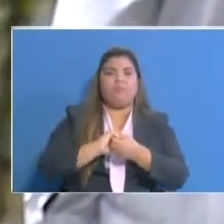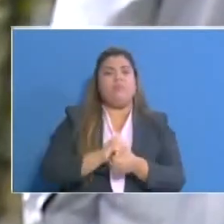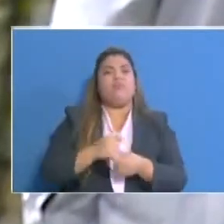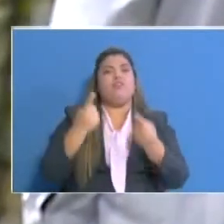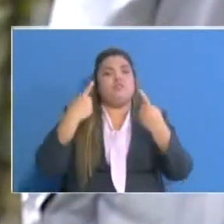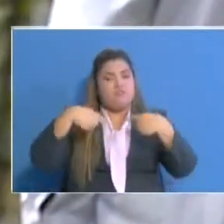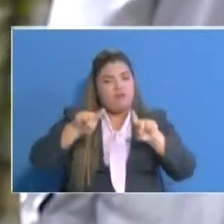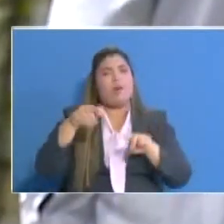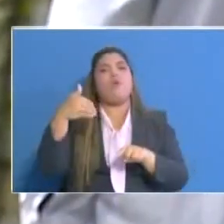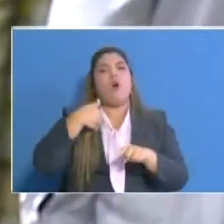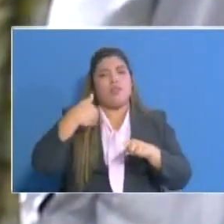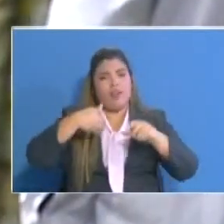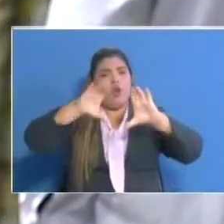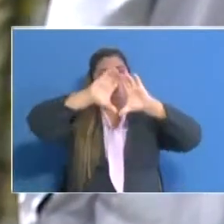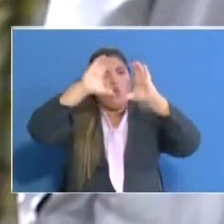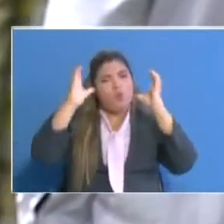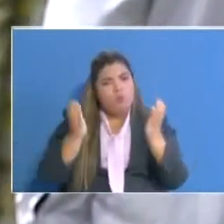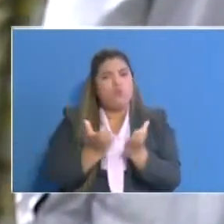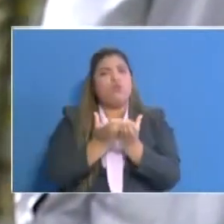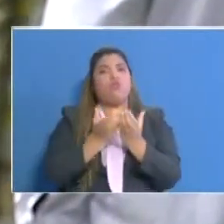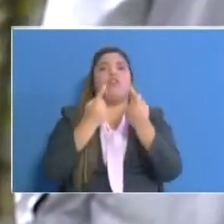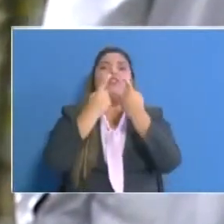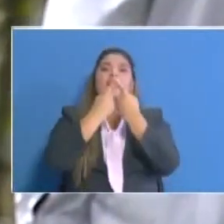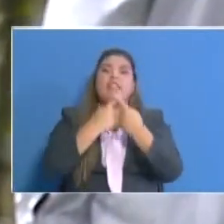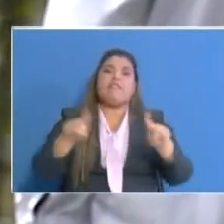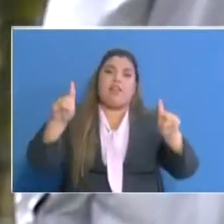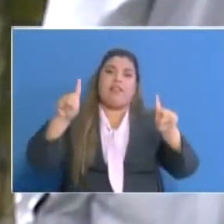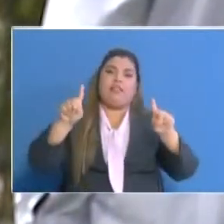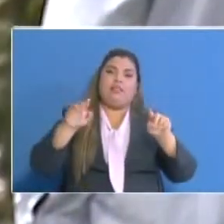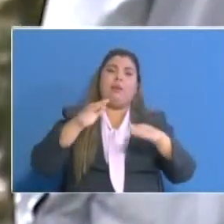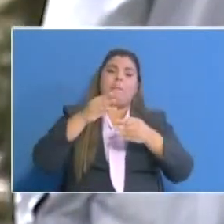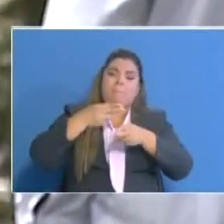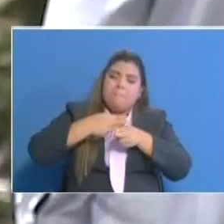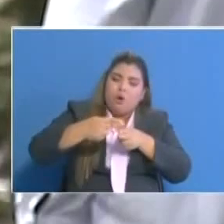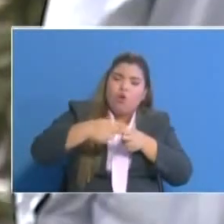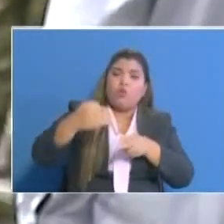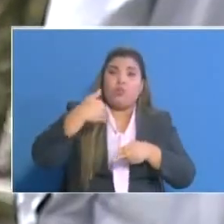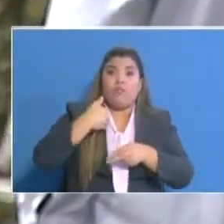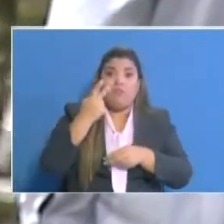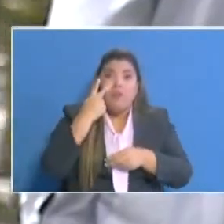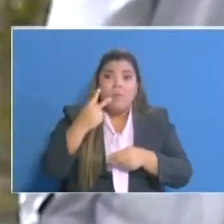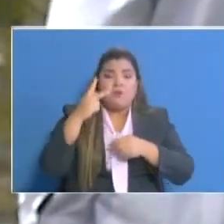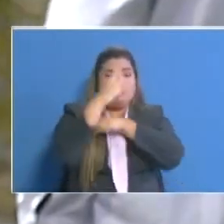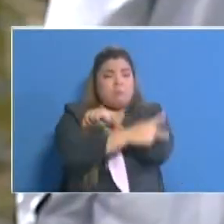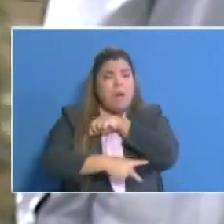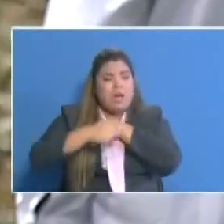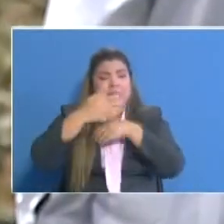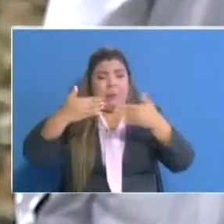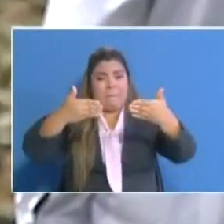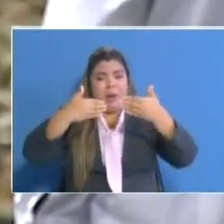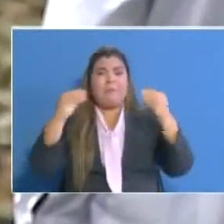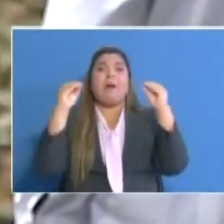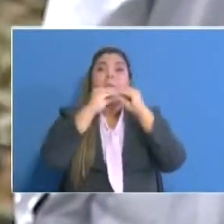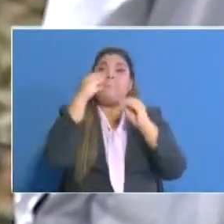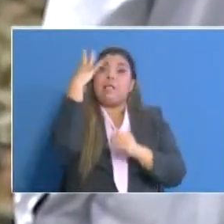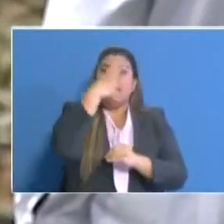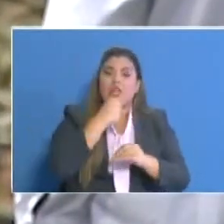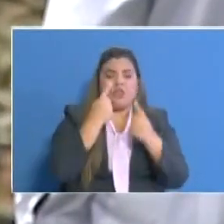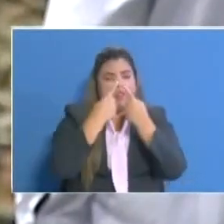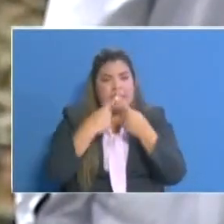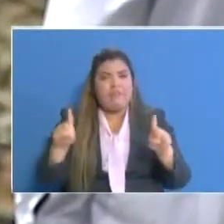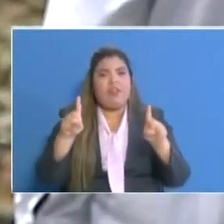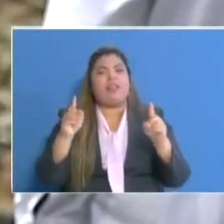vamos a tener un mundo diferente, un Panamá diferente, más lindo y más